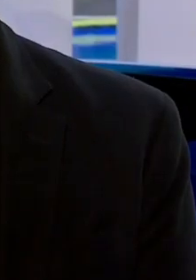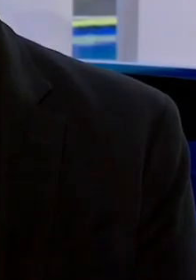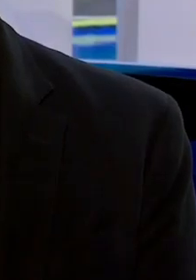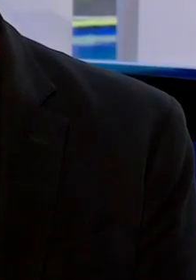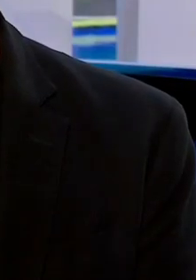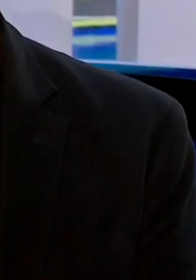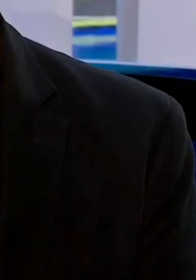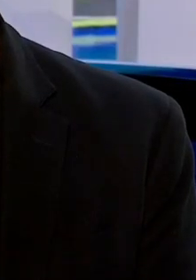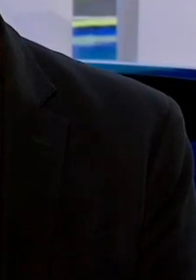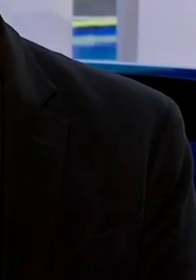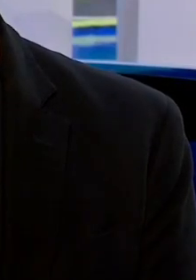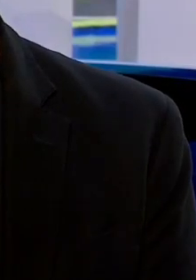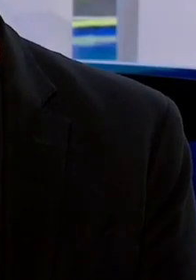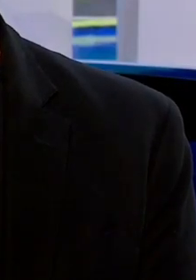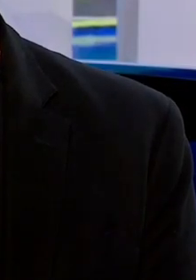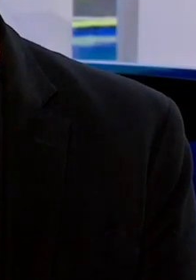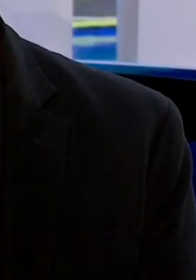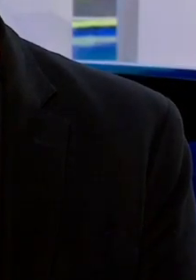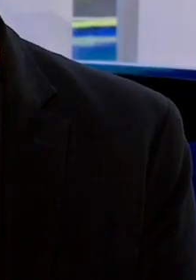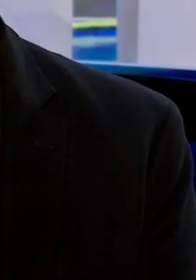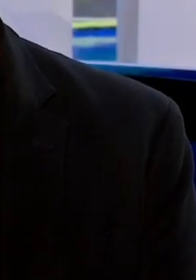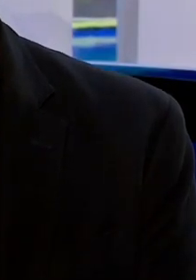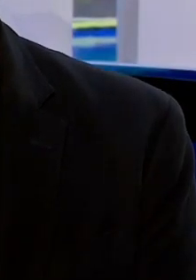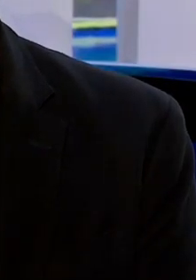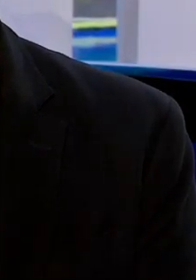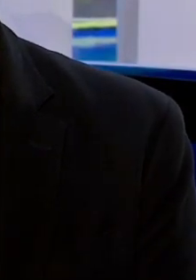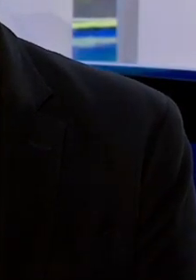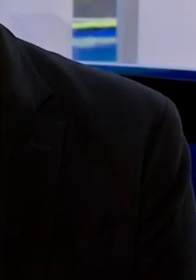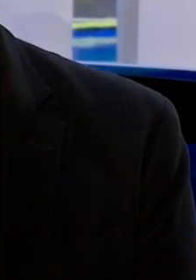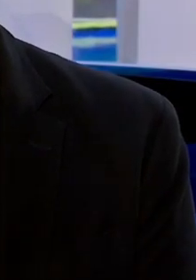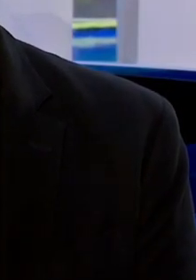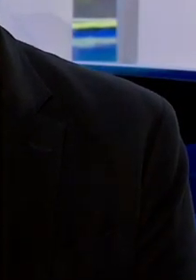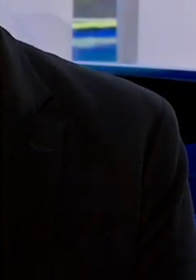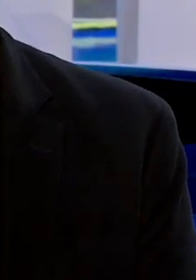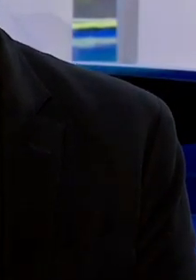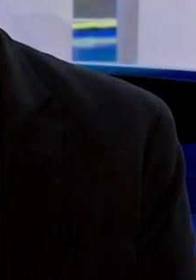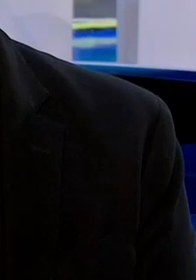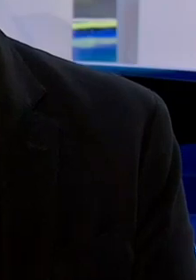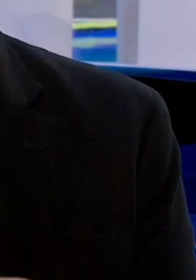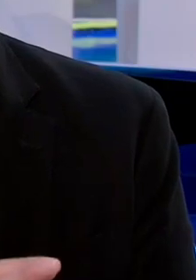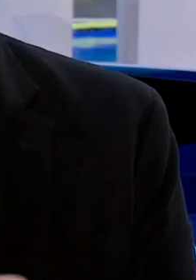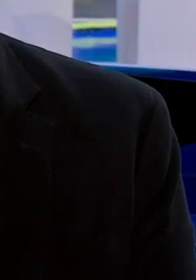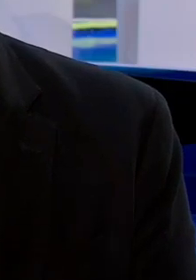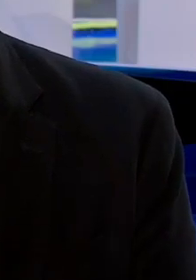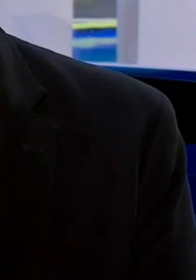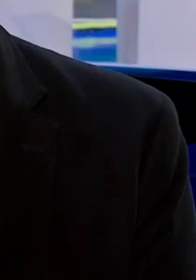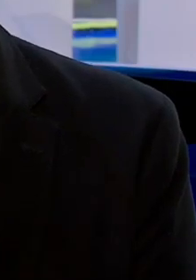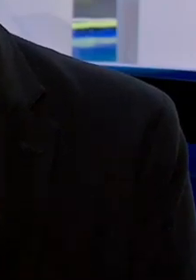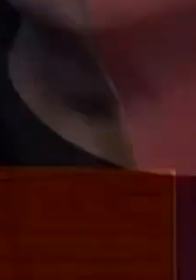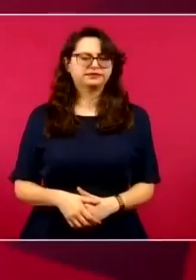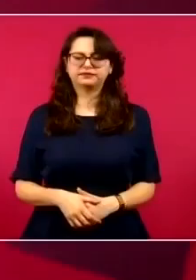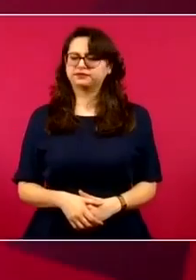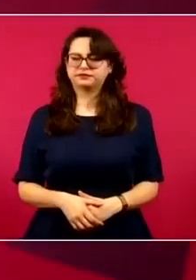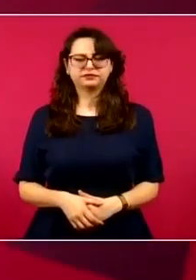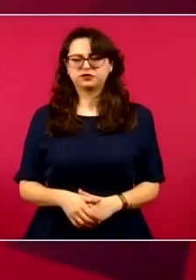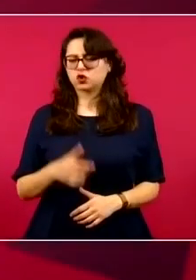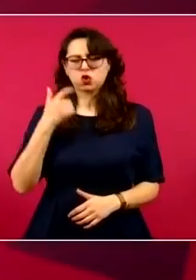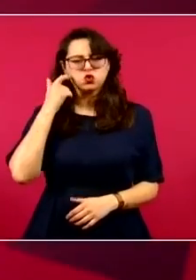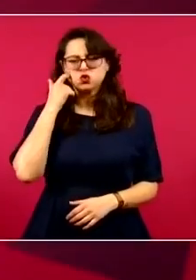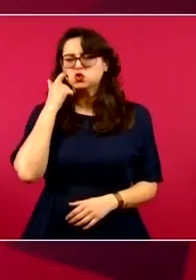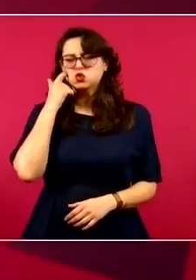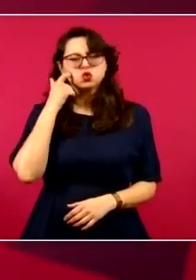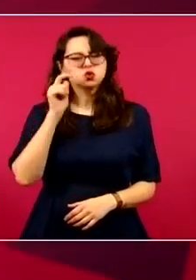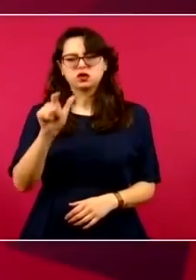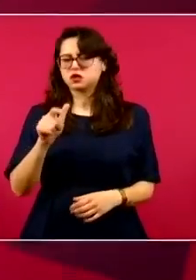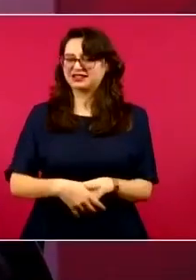sobre la elección de los cuatro nuevos consejeros de línea ayer López Obrador pidió que los partidos políticos no vayan a hacer una negociación de las